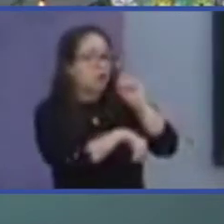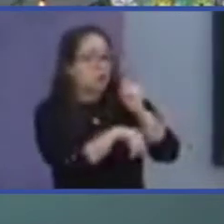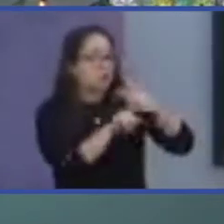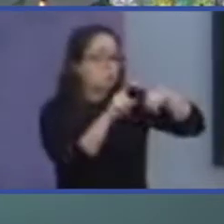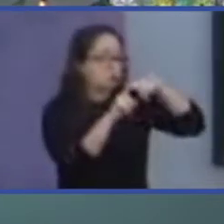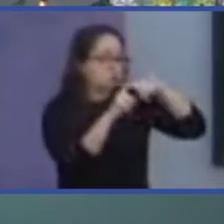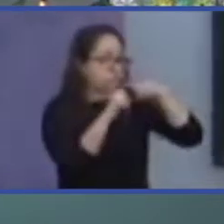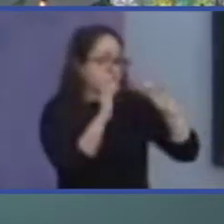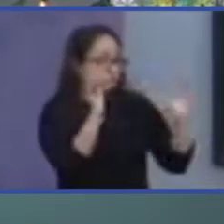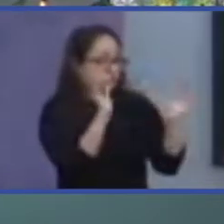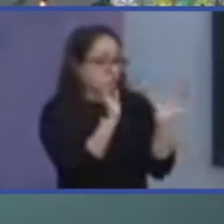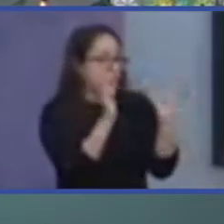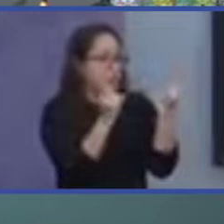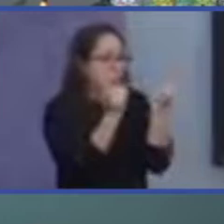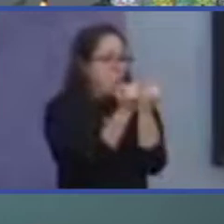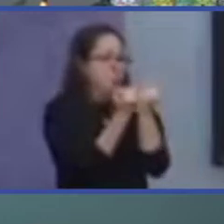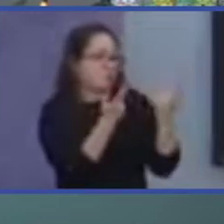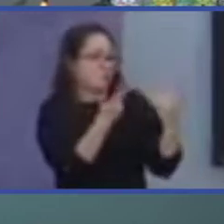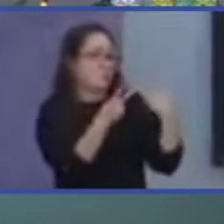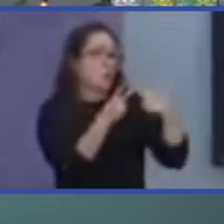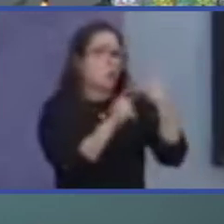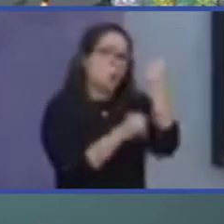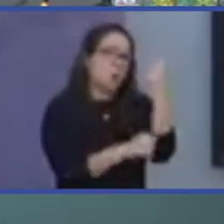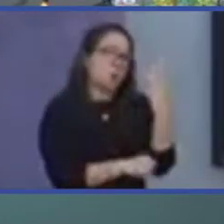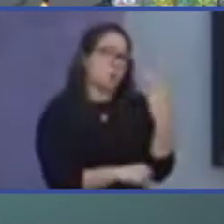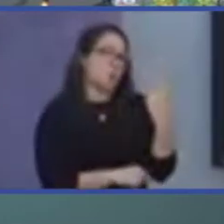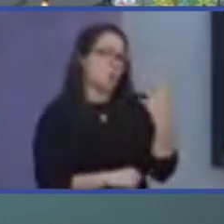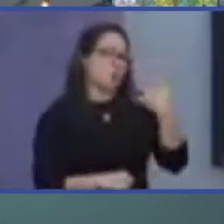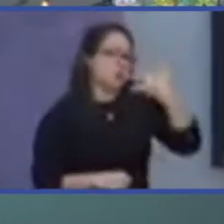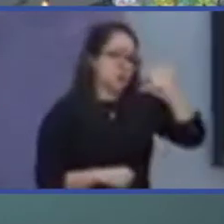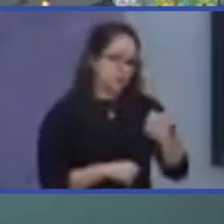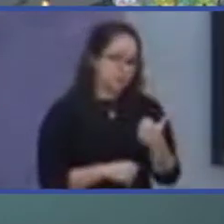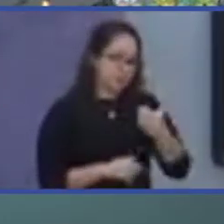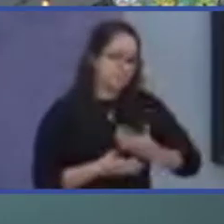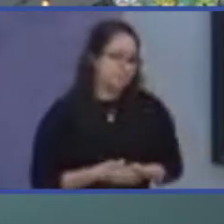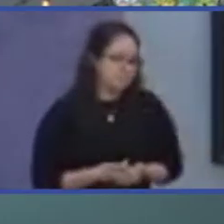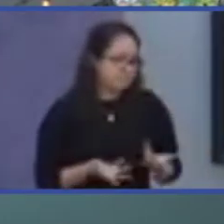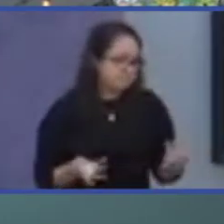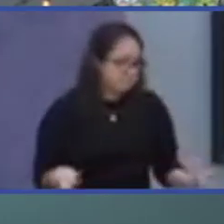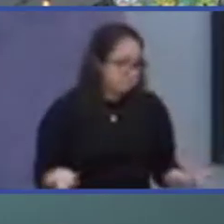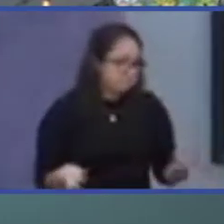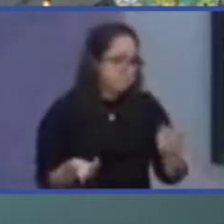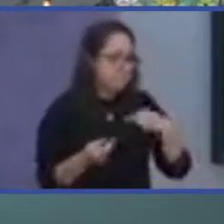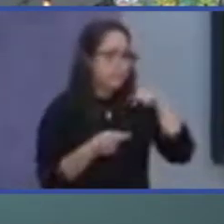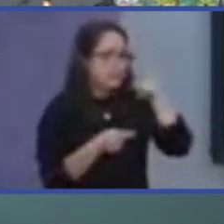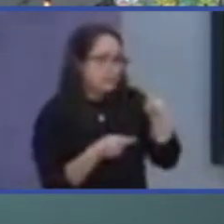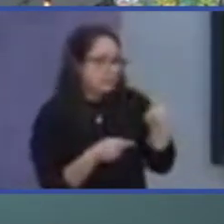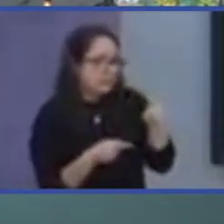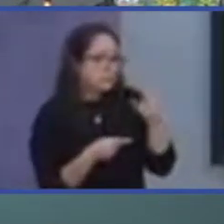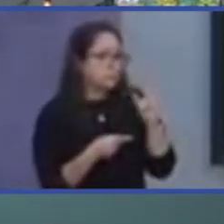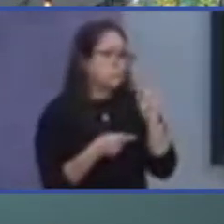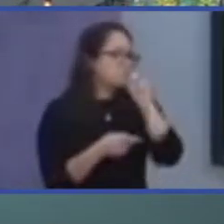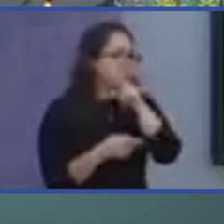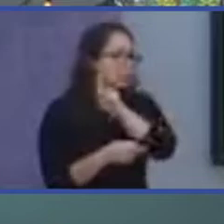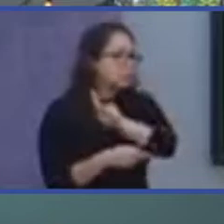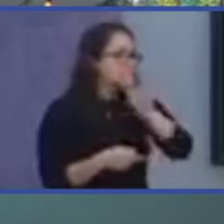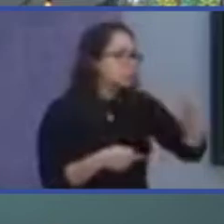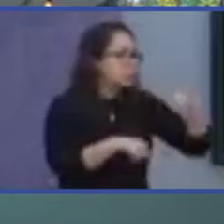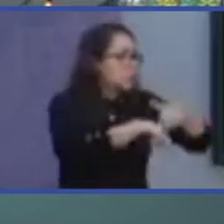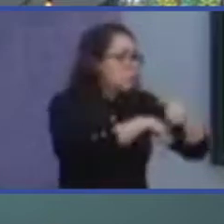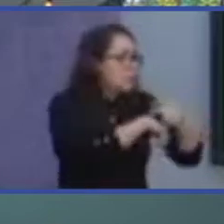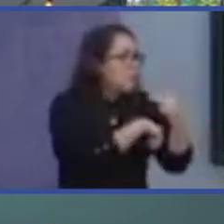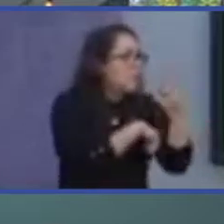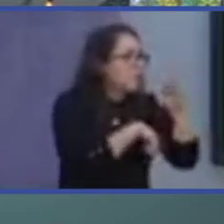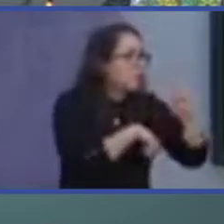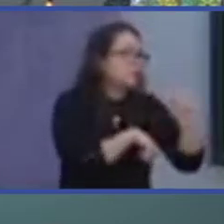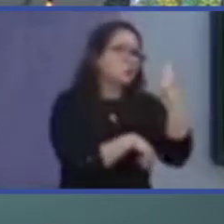Uno, dos, tres, cuatro, cinco, seis, que es el mismo tamaño que los números pares. Dos, cuatro, seis,